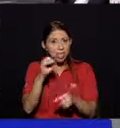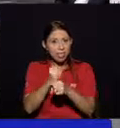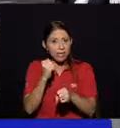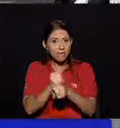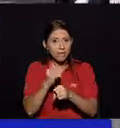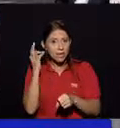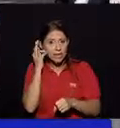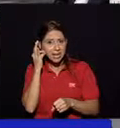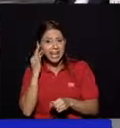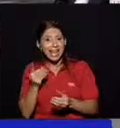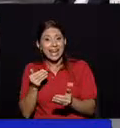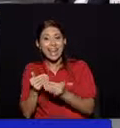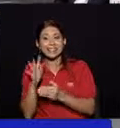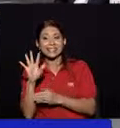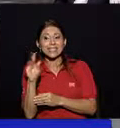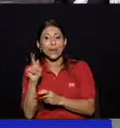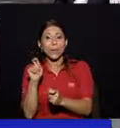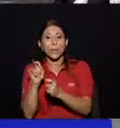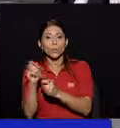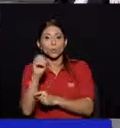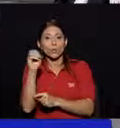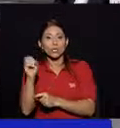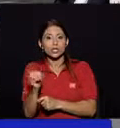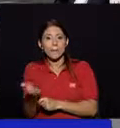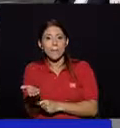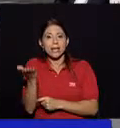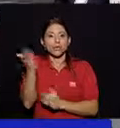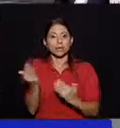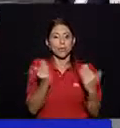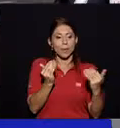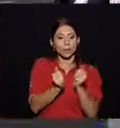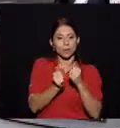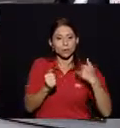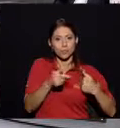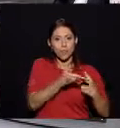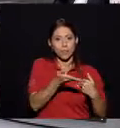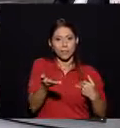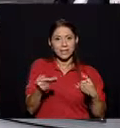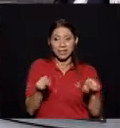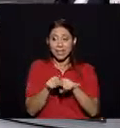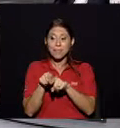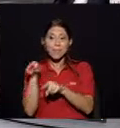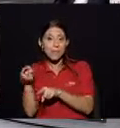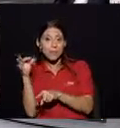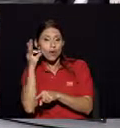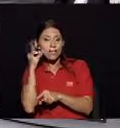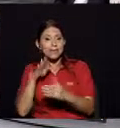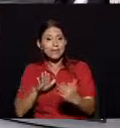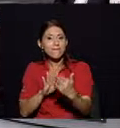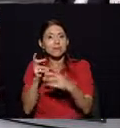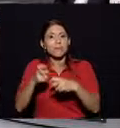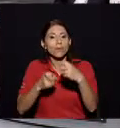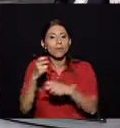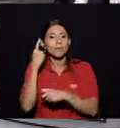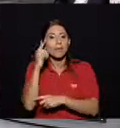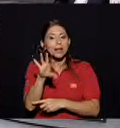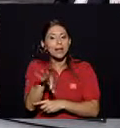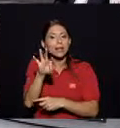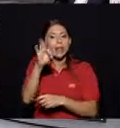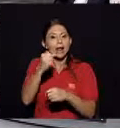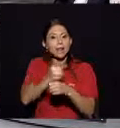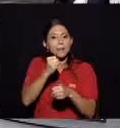o 5 puntos porcentuales mayores que las de los hombres. Además, se enfrentan a mayores problemas para encontrar, por ejemplo, un empleo